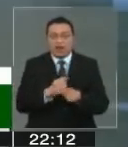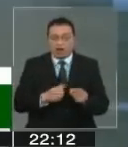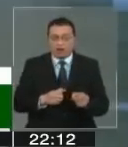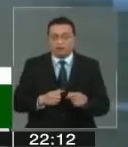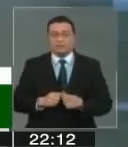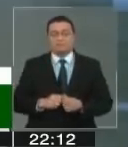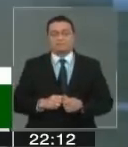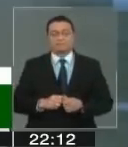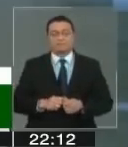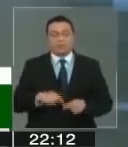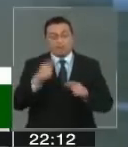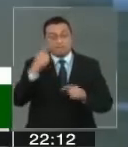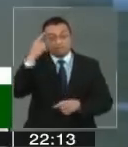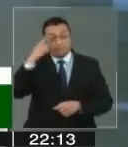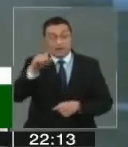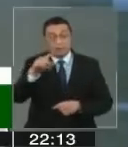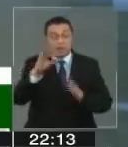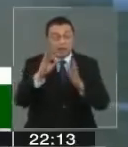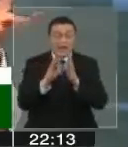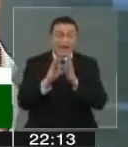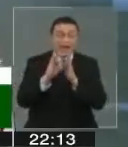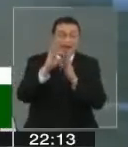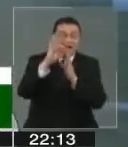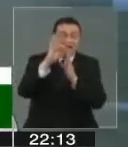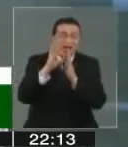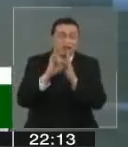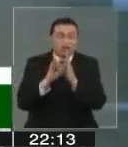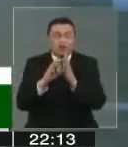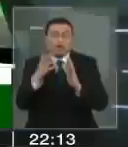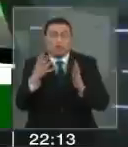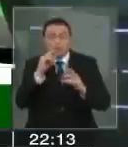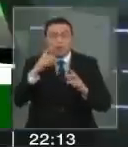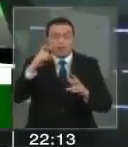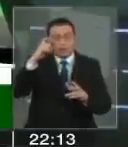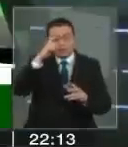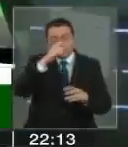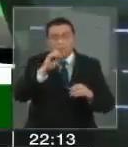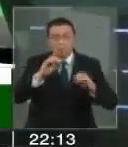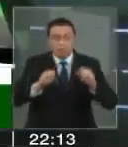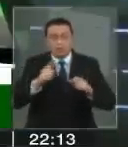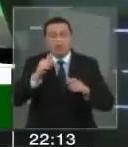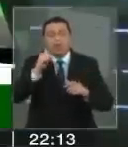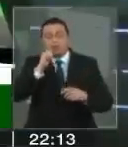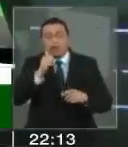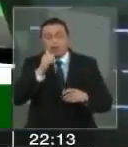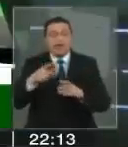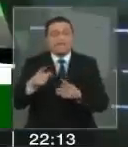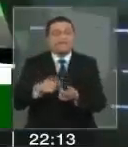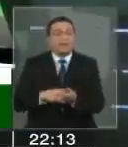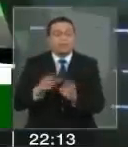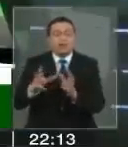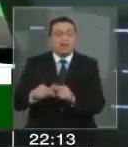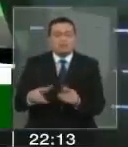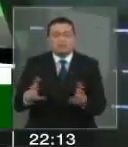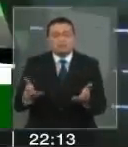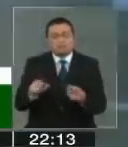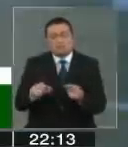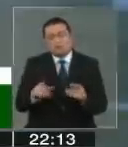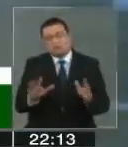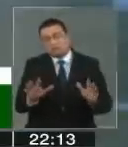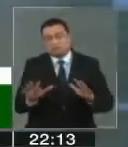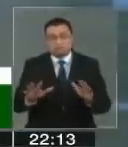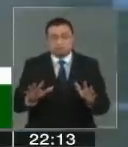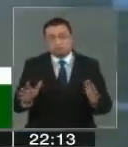sí. Pero grado, claro, uno lo podría medir como el grado de complejidad que podría ser para el día a día de la familia, ¿ah? Como por ahí puede